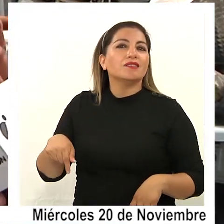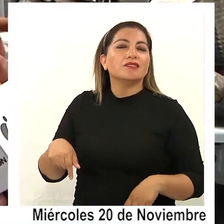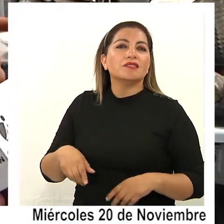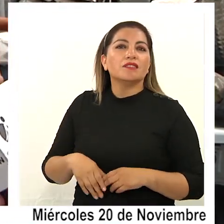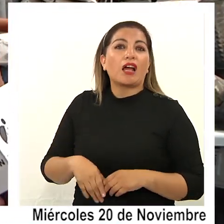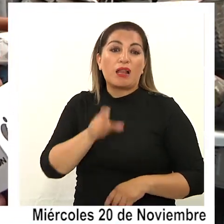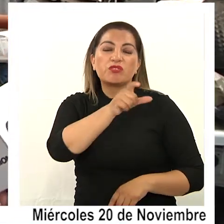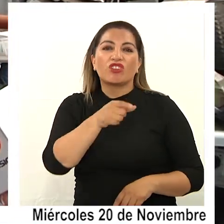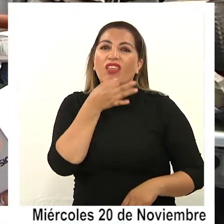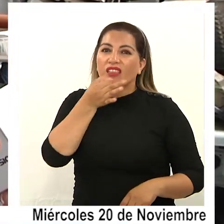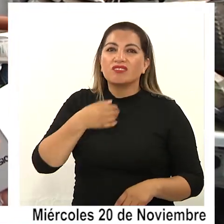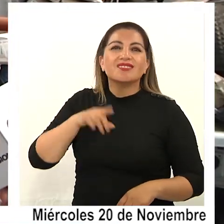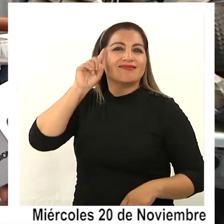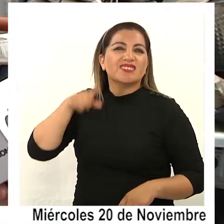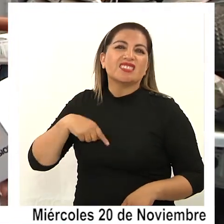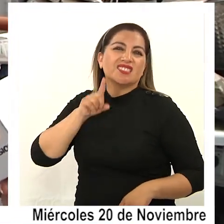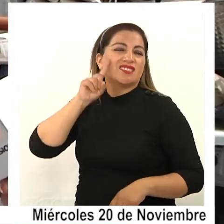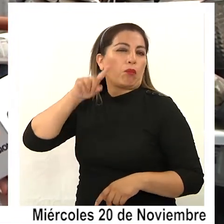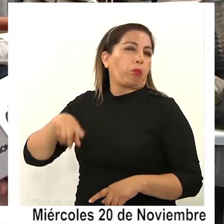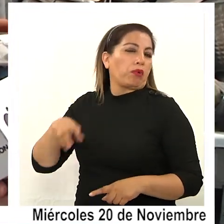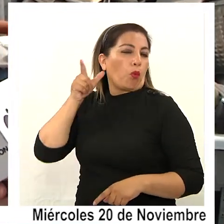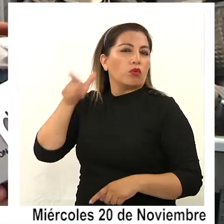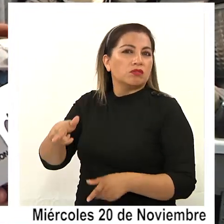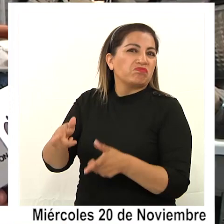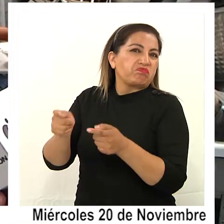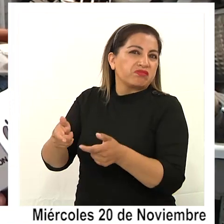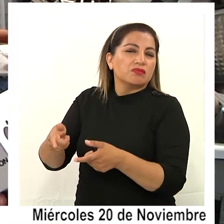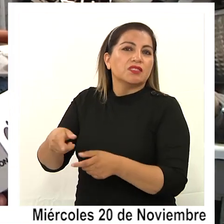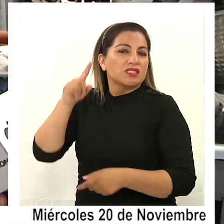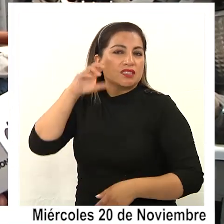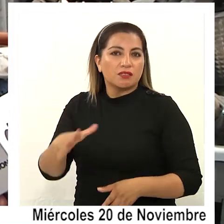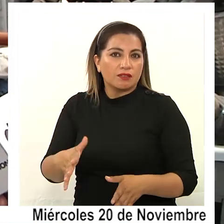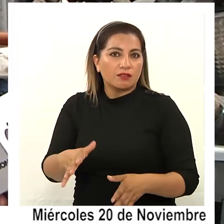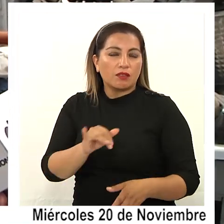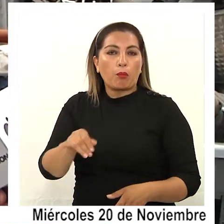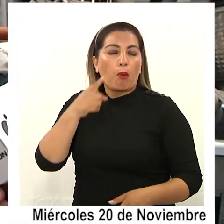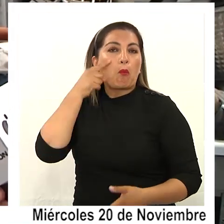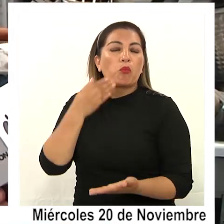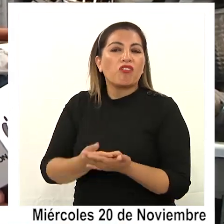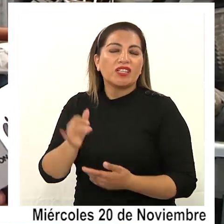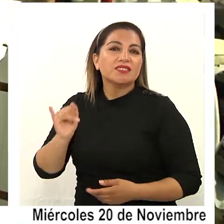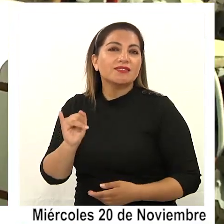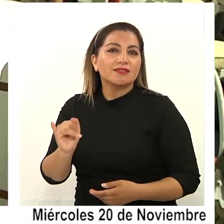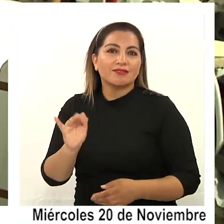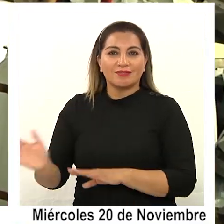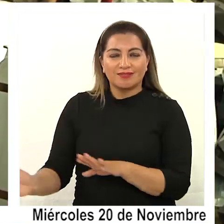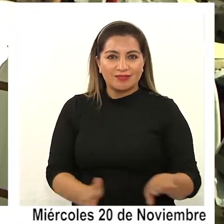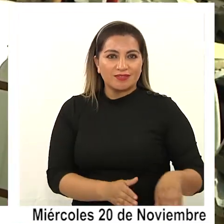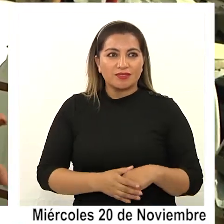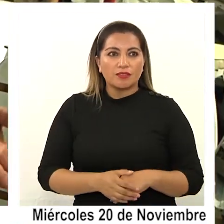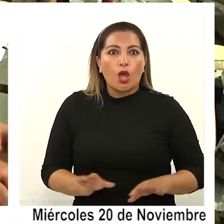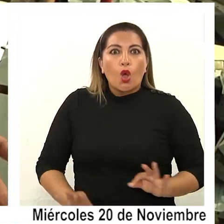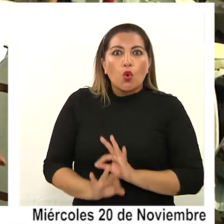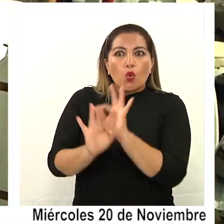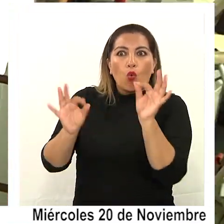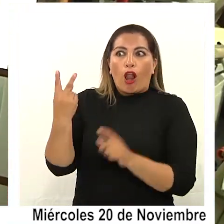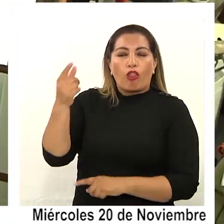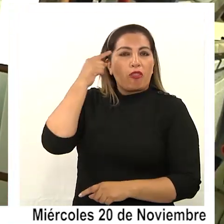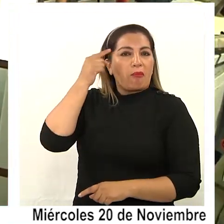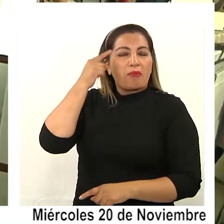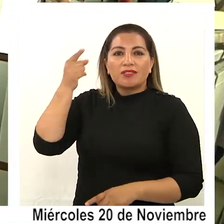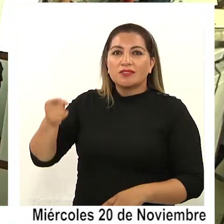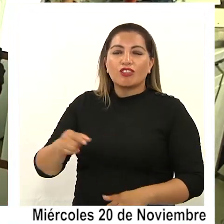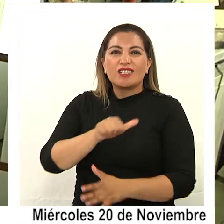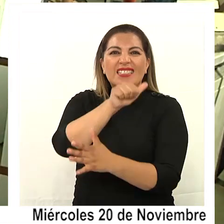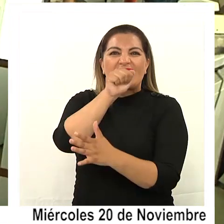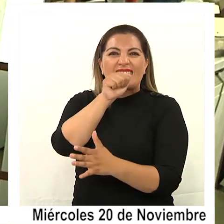decirle al cliente, ya sabemos lo que tiene. Y después como se me comprobamos si era eso. Jamás pensaron que estarían